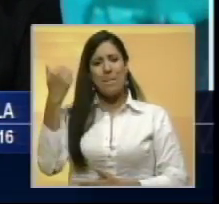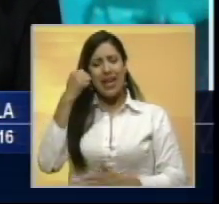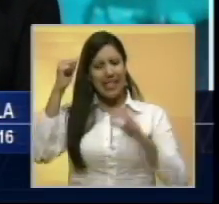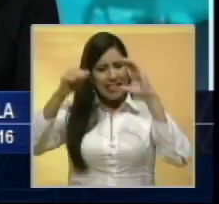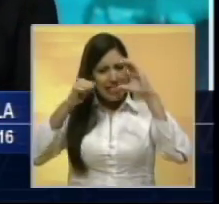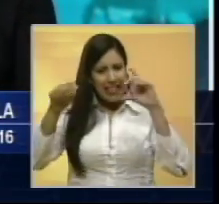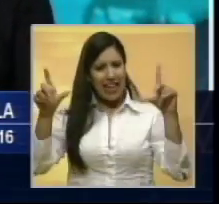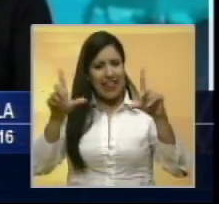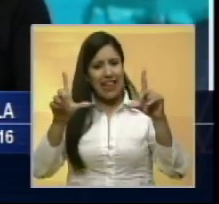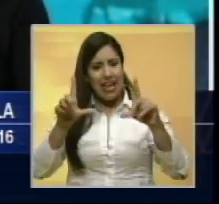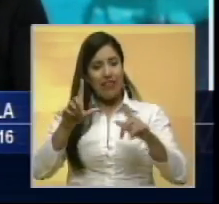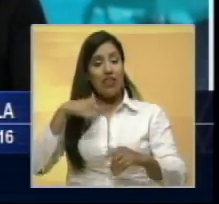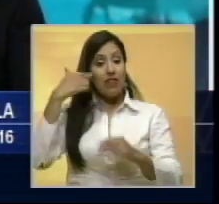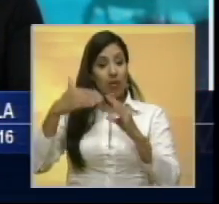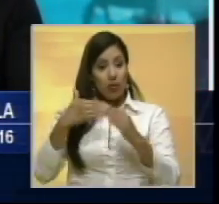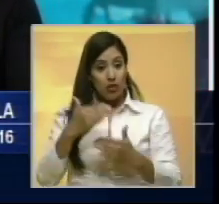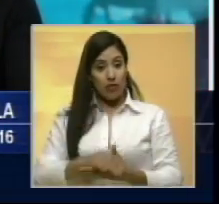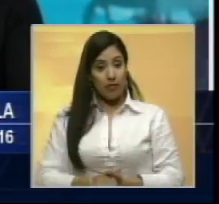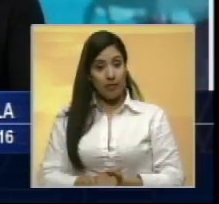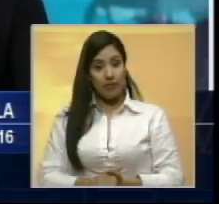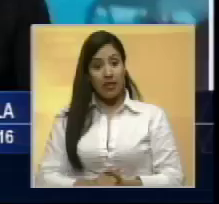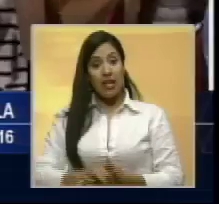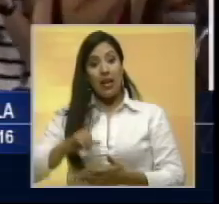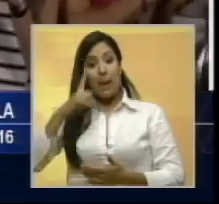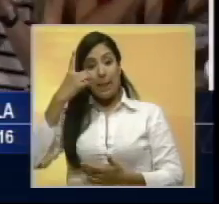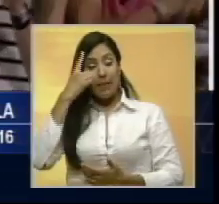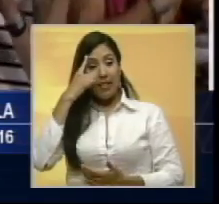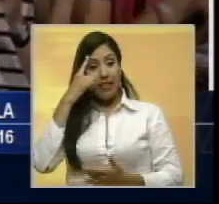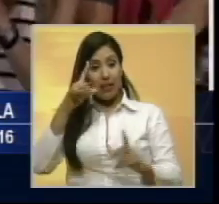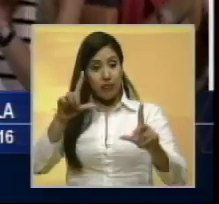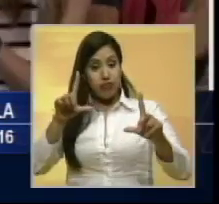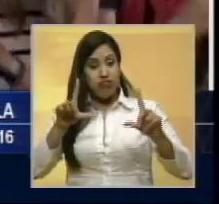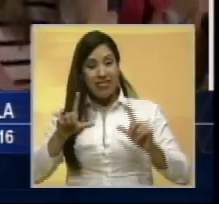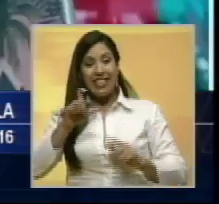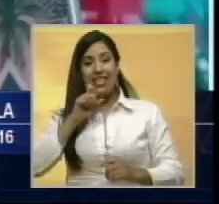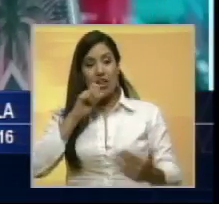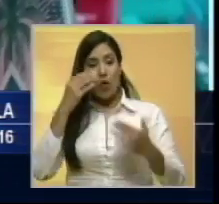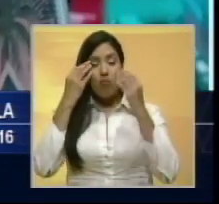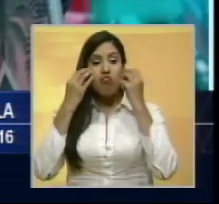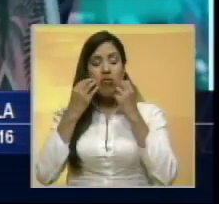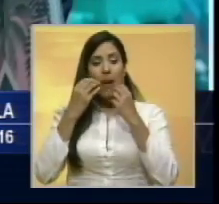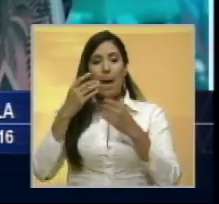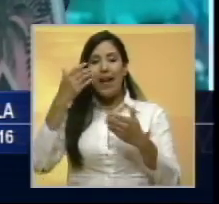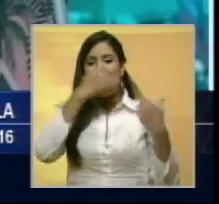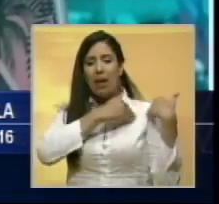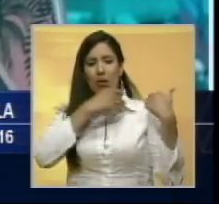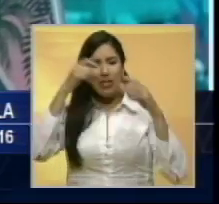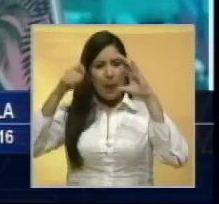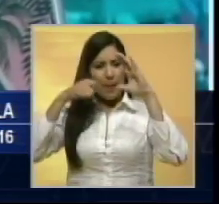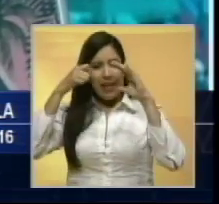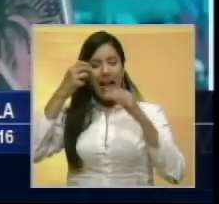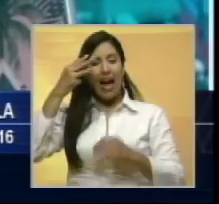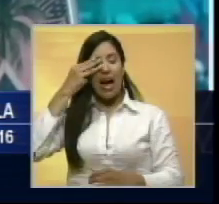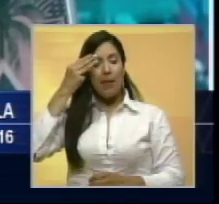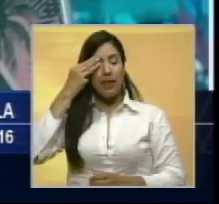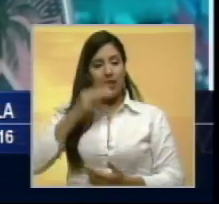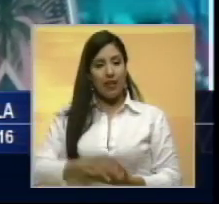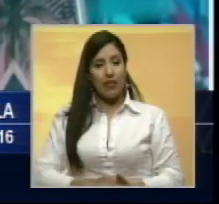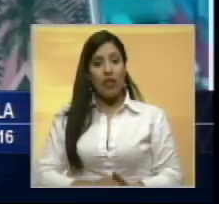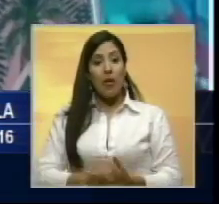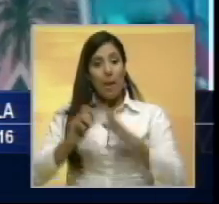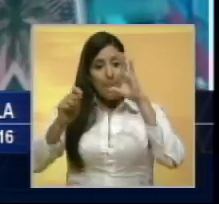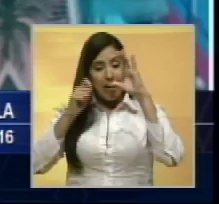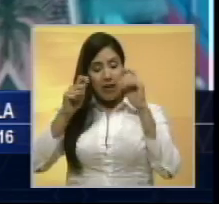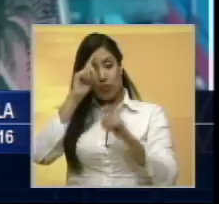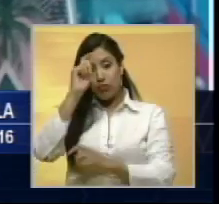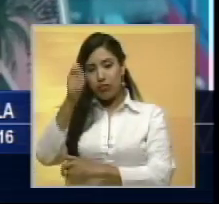cine, la televisión y el entretenimiento. El primero en subir a recibir su premio fue Chris Evans por el papel en Capitán América. Film que también